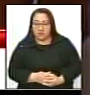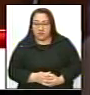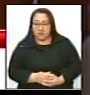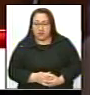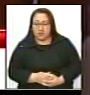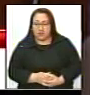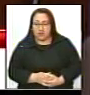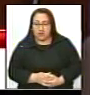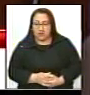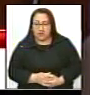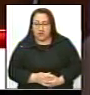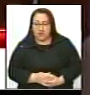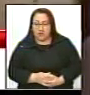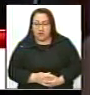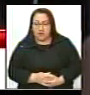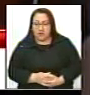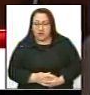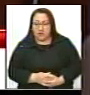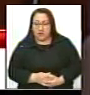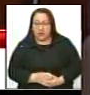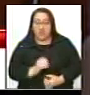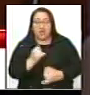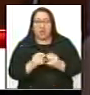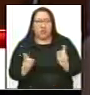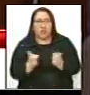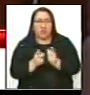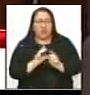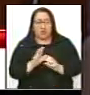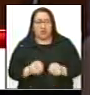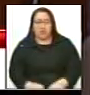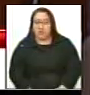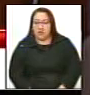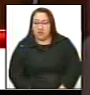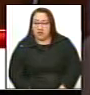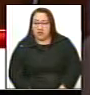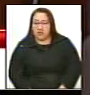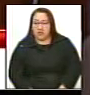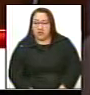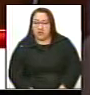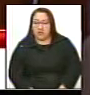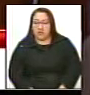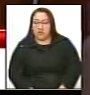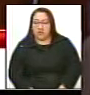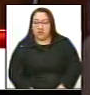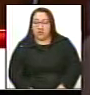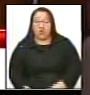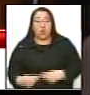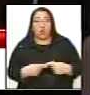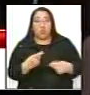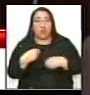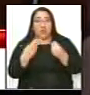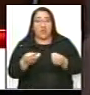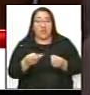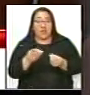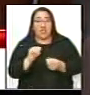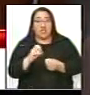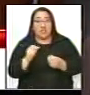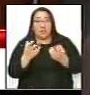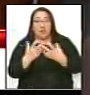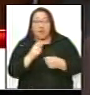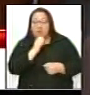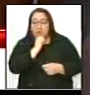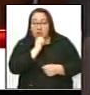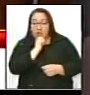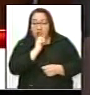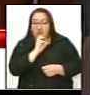dice? Unas conclusiones nada más voy a narrar. El concurso de proyectos integrales para la entrega de la concesión en el sector privado de las